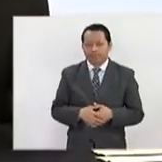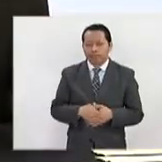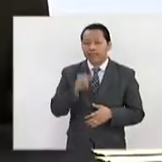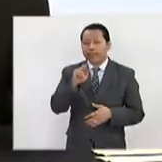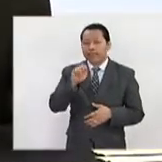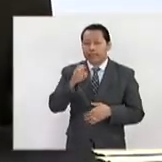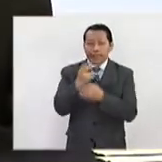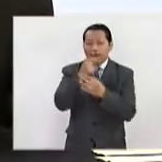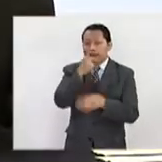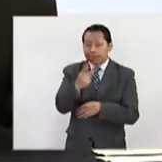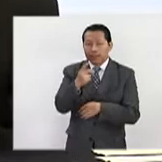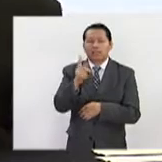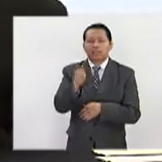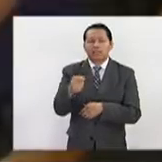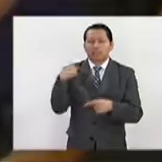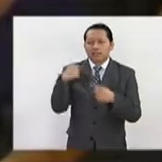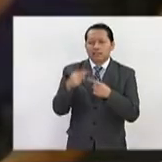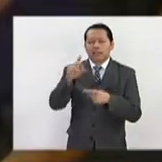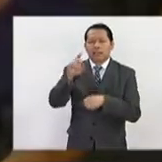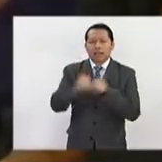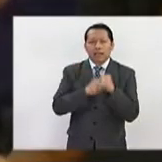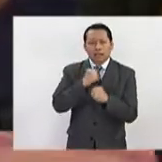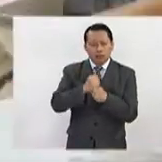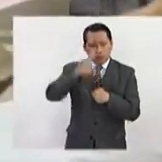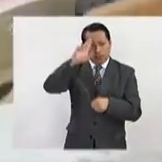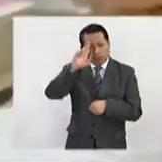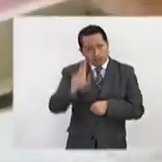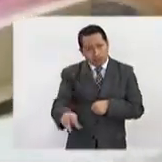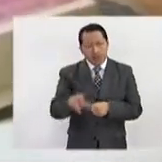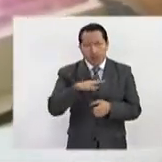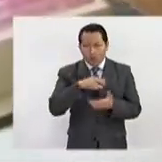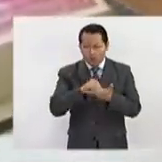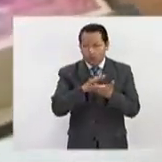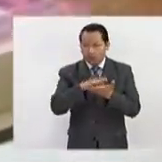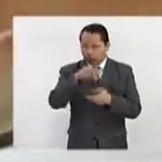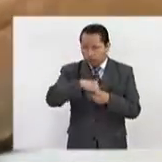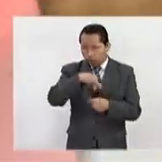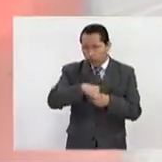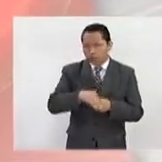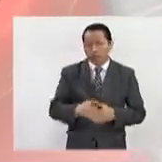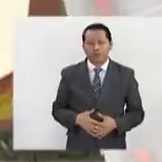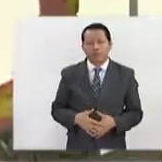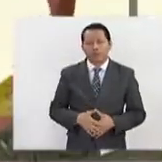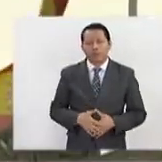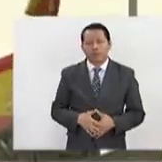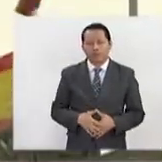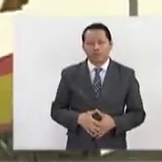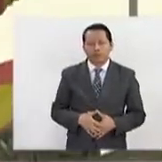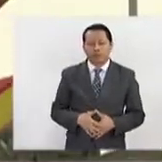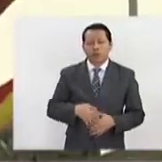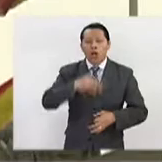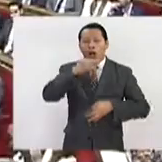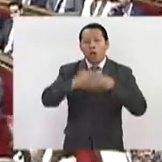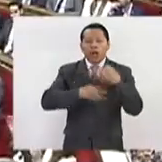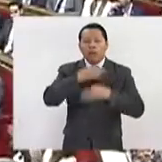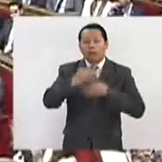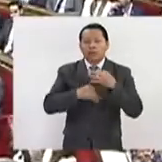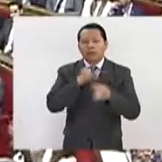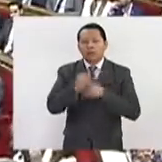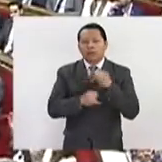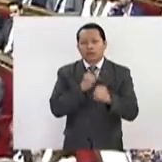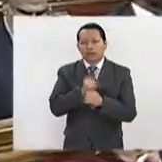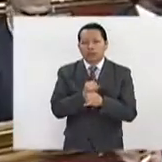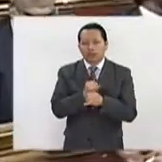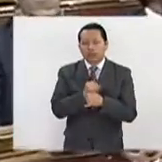El INE asegura que en los últimos 30 años se han respetado los resultados electorales. En noticias